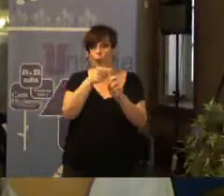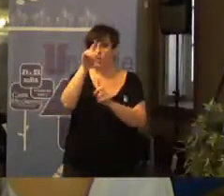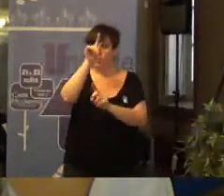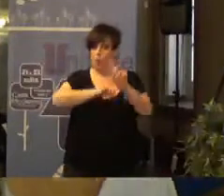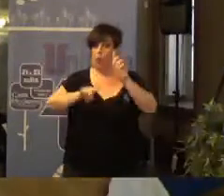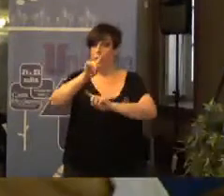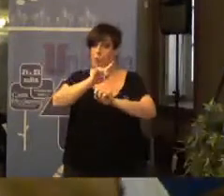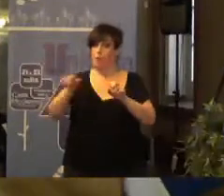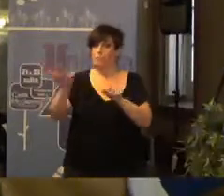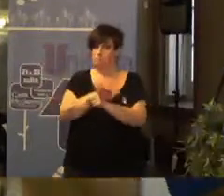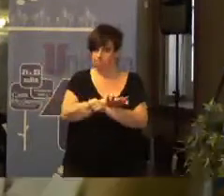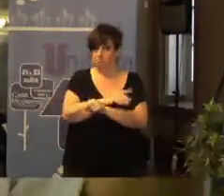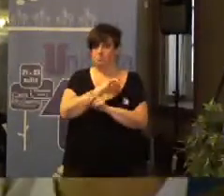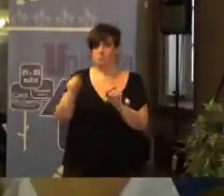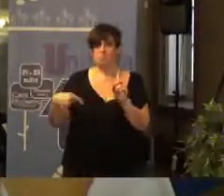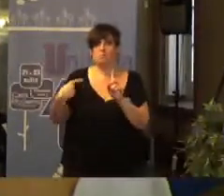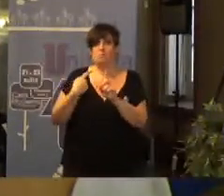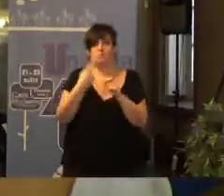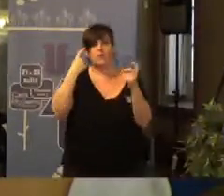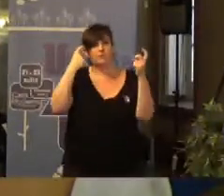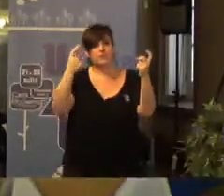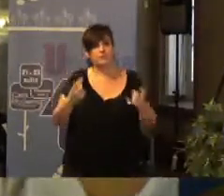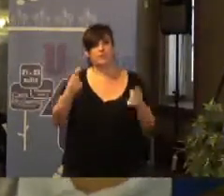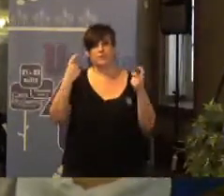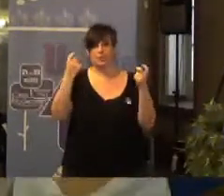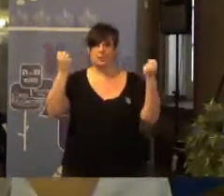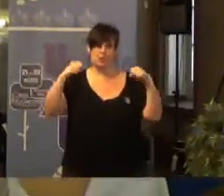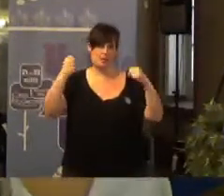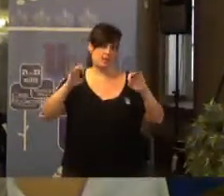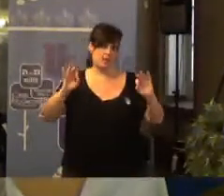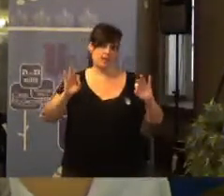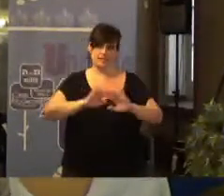para poder practicar o que eu creo que hai que facer, pero nada máis.